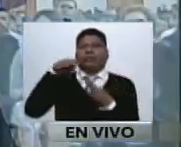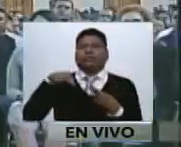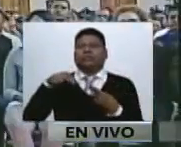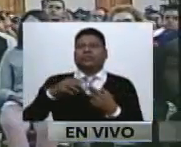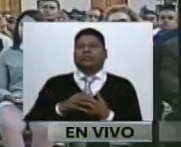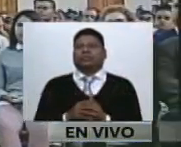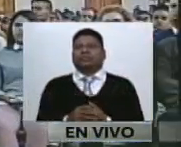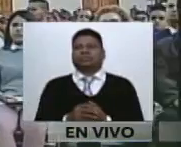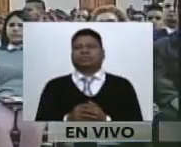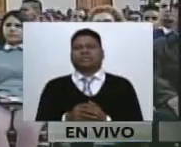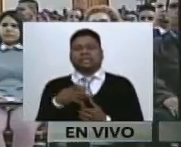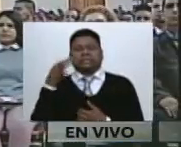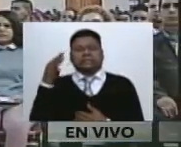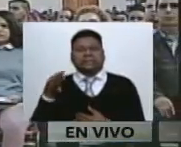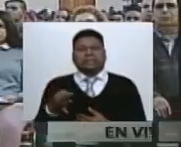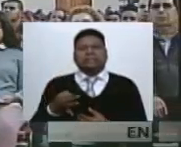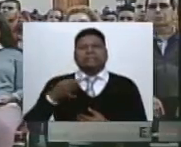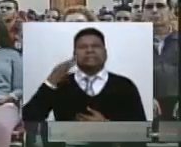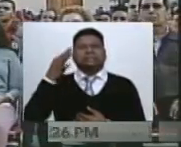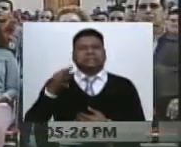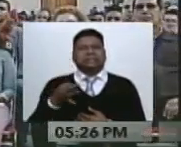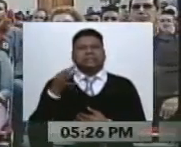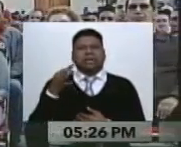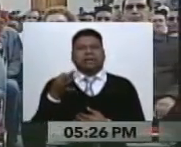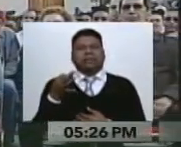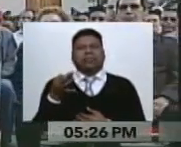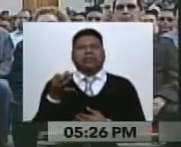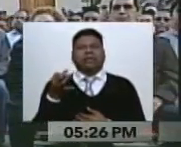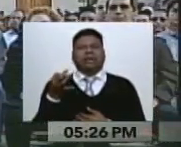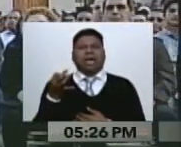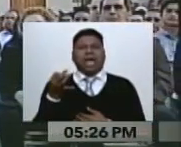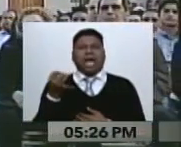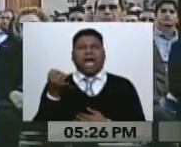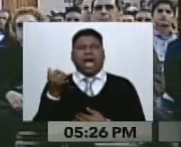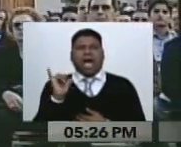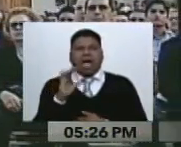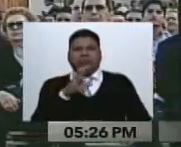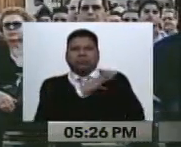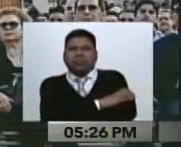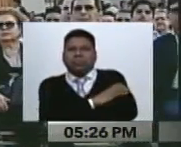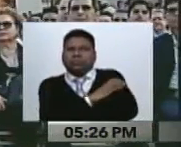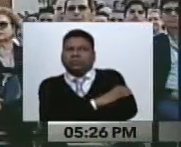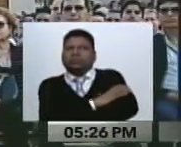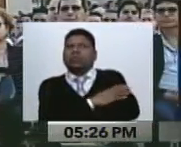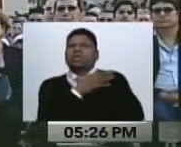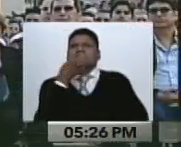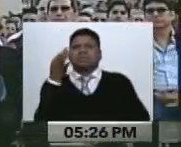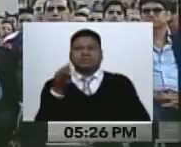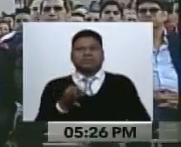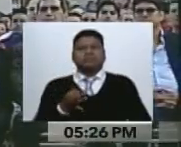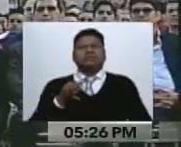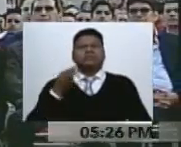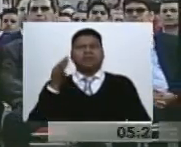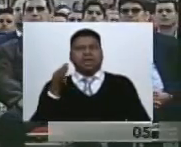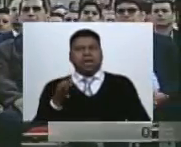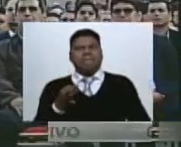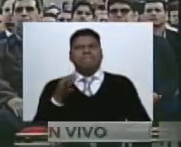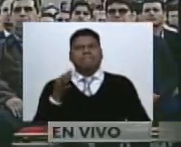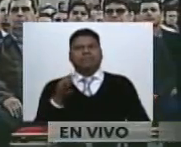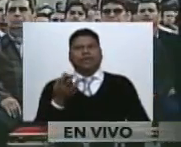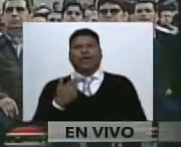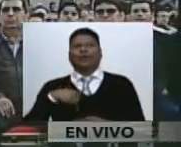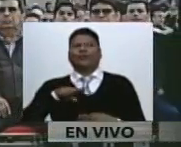Y siempre habrá detractores, pero nosotros tenemos que tomar esa fuerza y hacerla